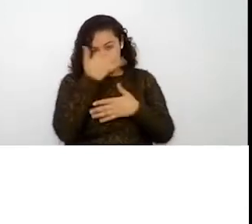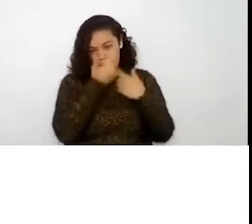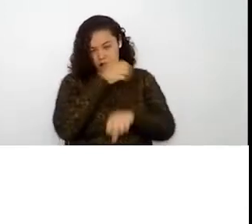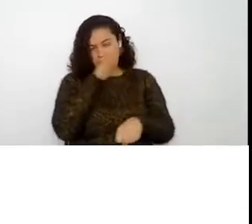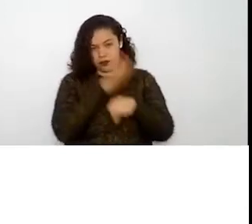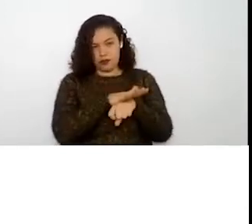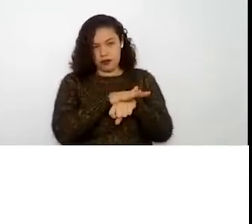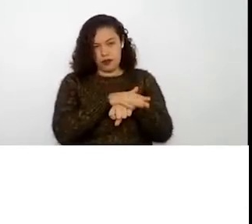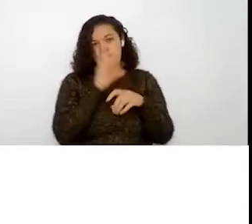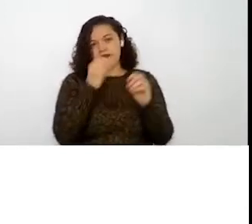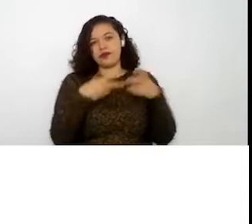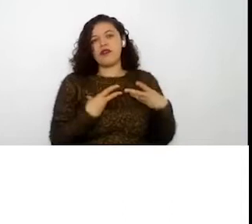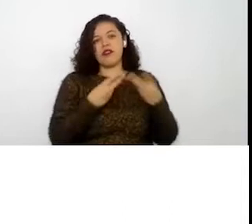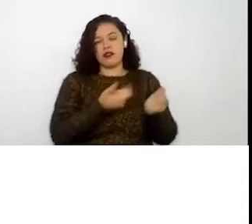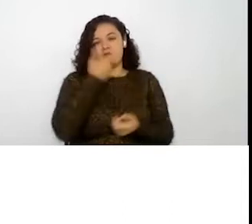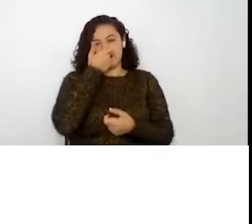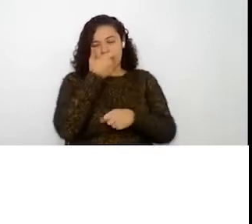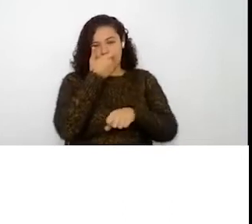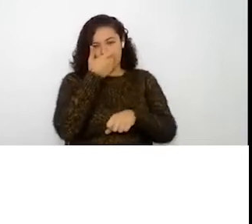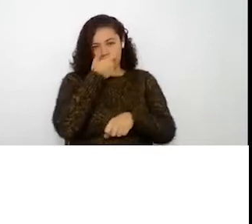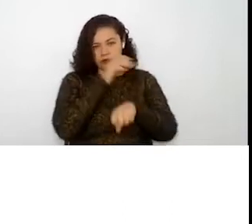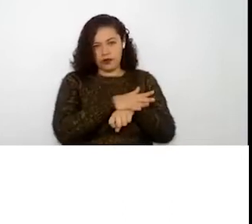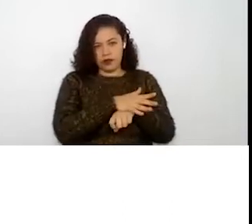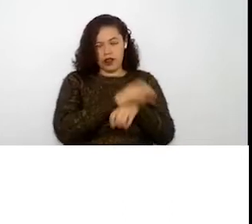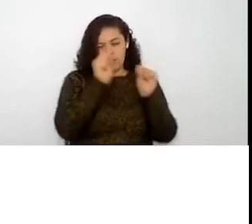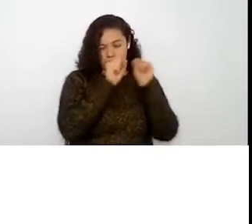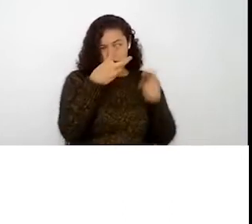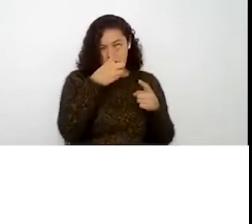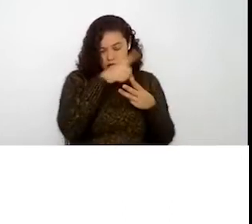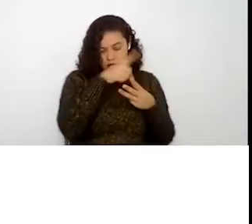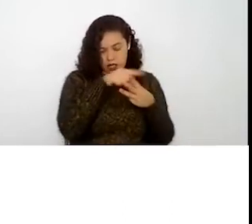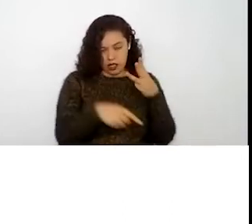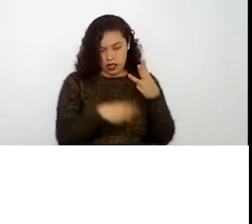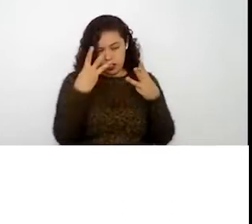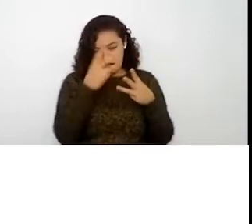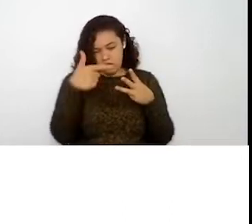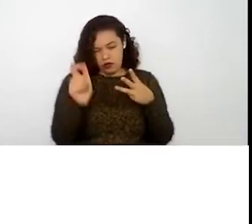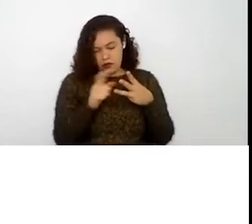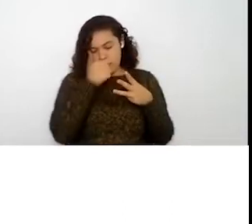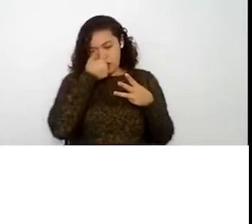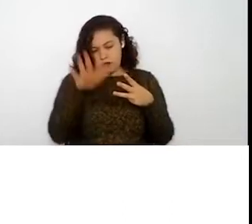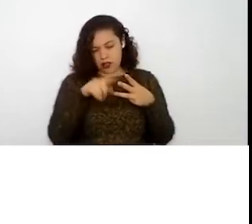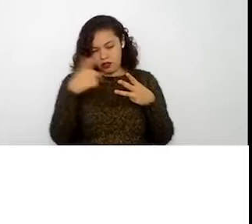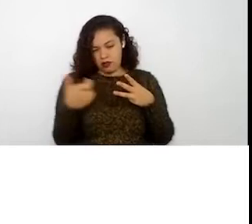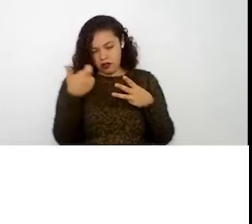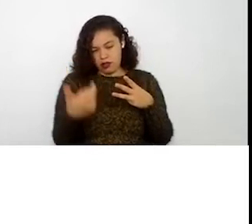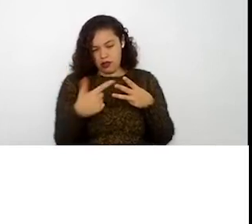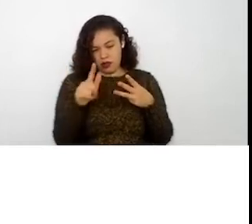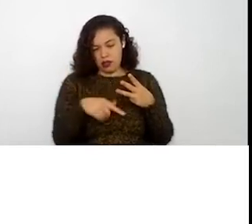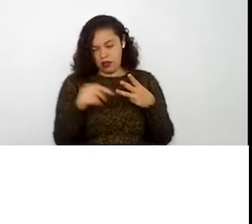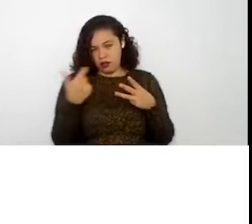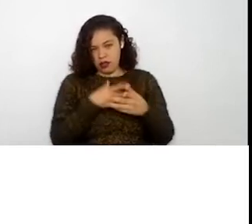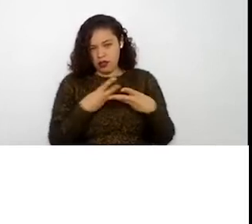los casos de administración los el sistema lo agrupa en tres conceptos los casos de administración los financieros y nosotros y otros gastos